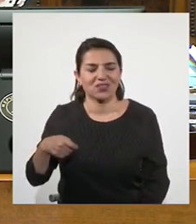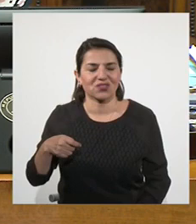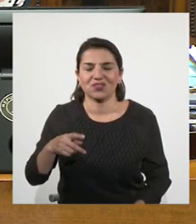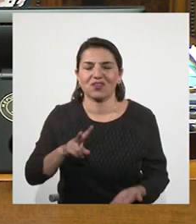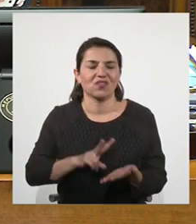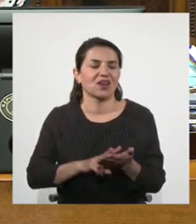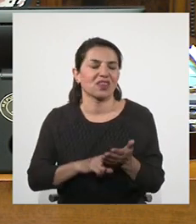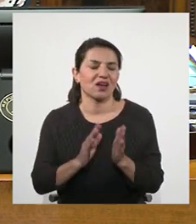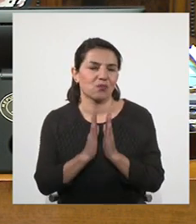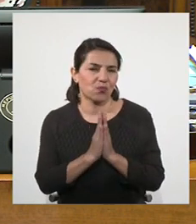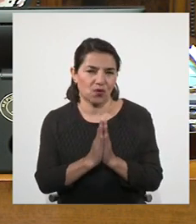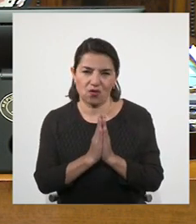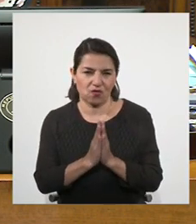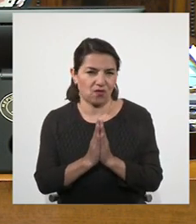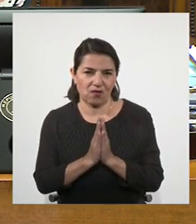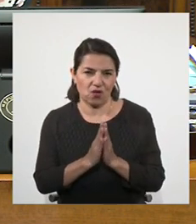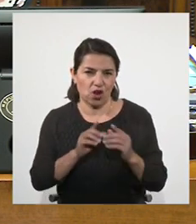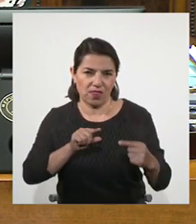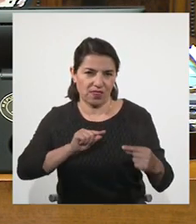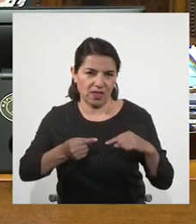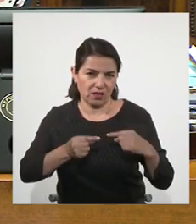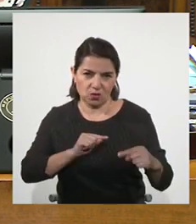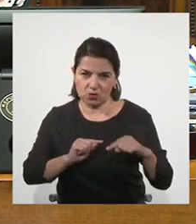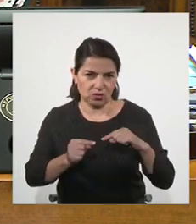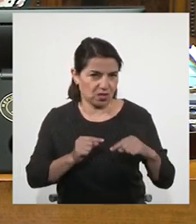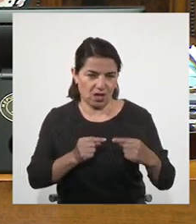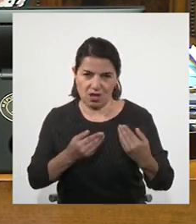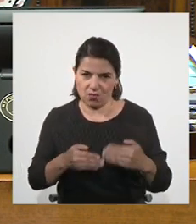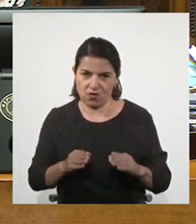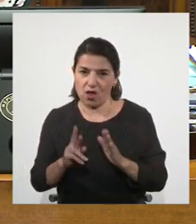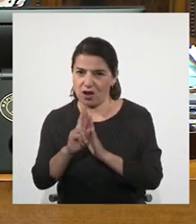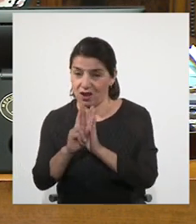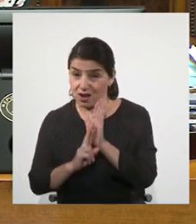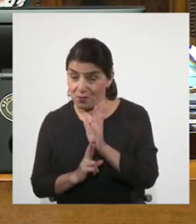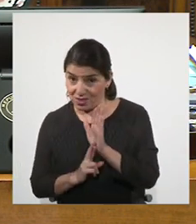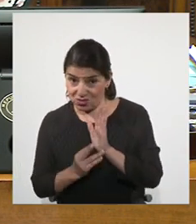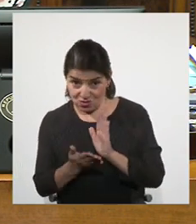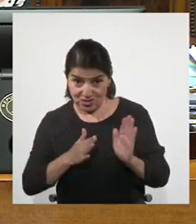por favor, sigamos en la discusión. ¿Reglamento?